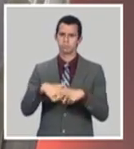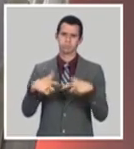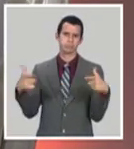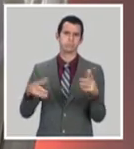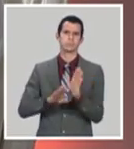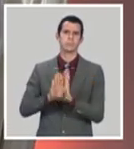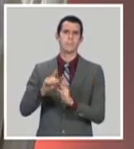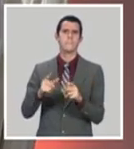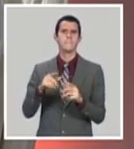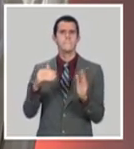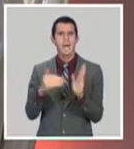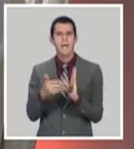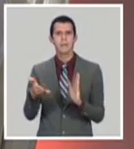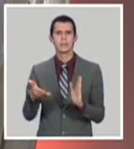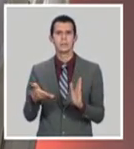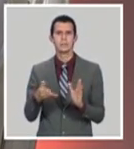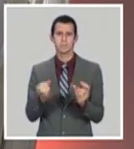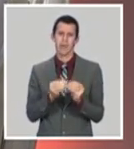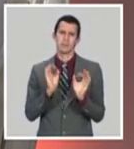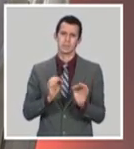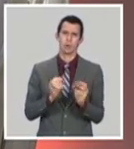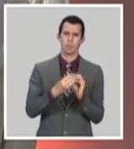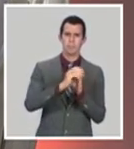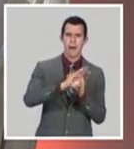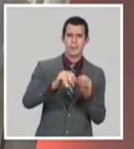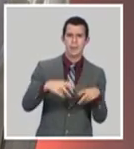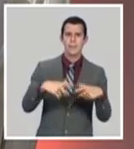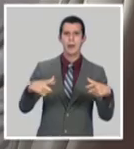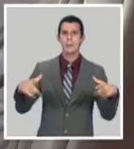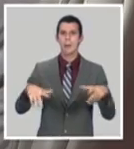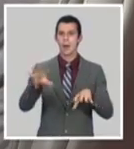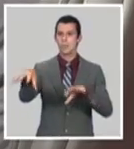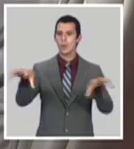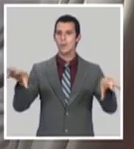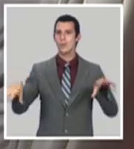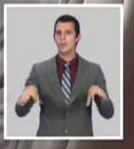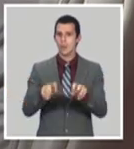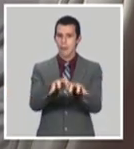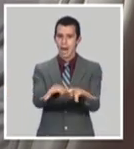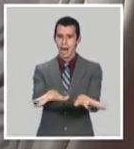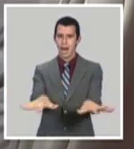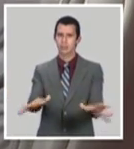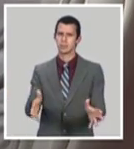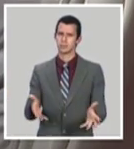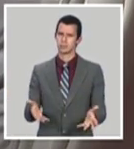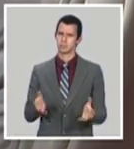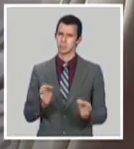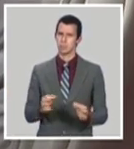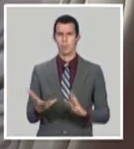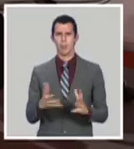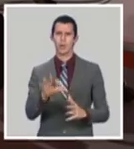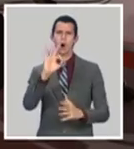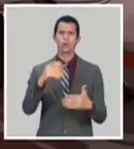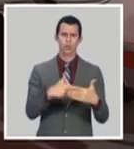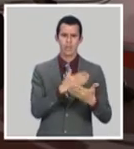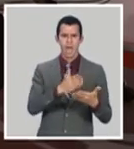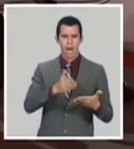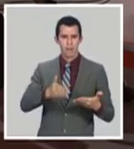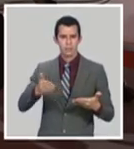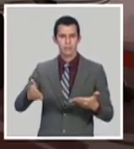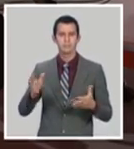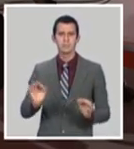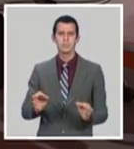general comienza a dispersarse la enfermedad. Creo que fue 8 días seguidos con más de 1.000. Estuvimos con 8 casos en los últimos 2